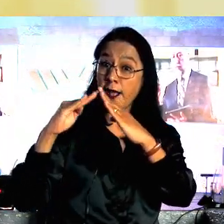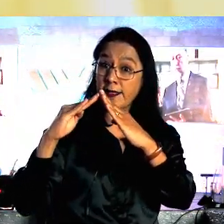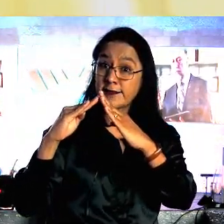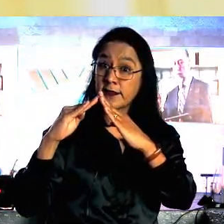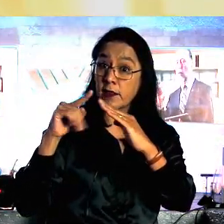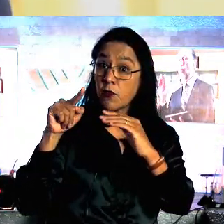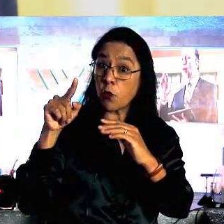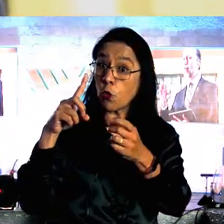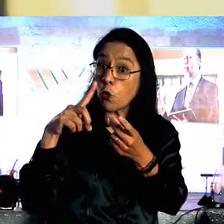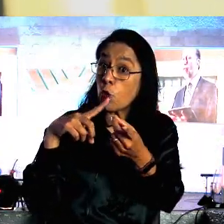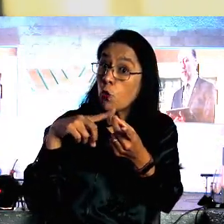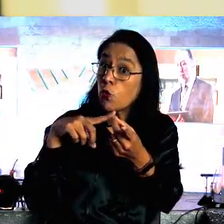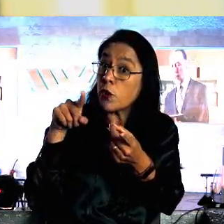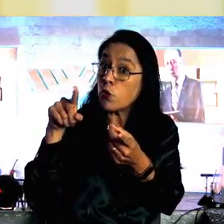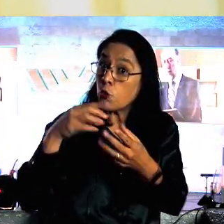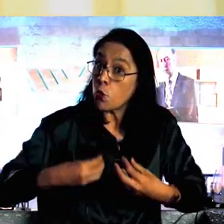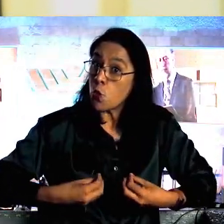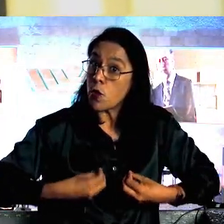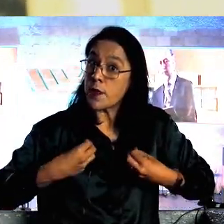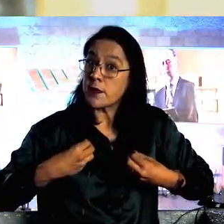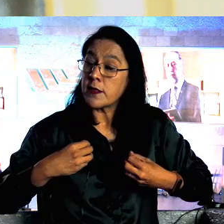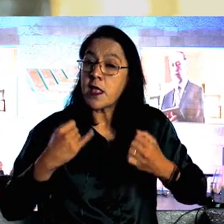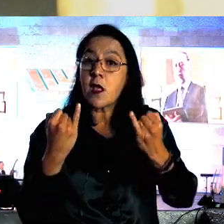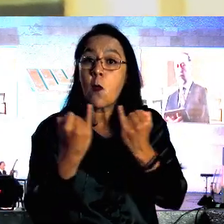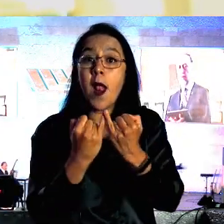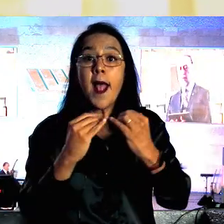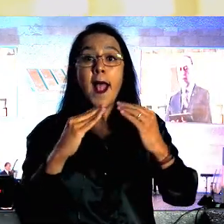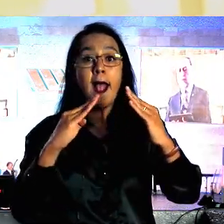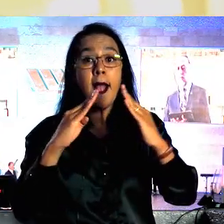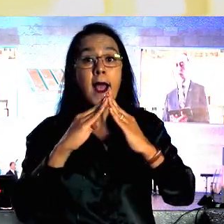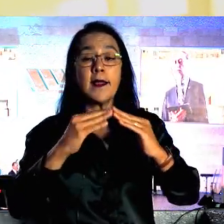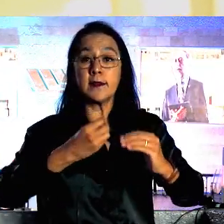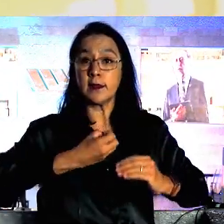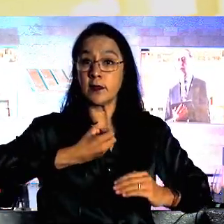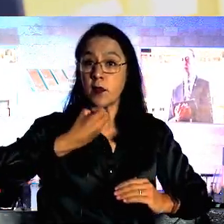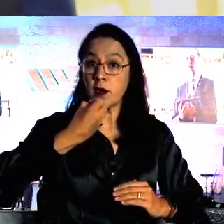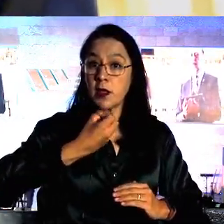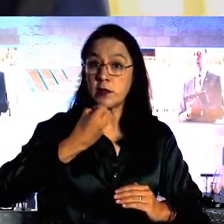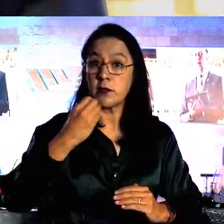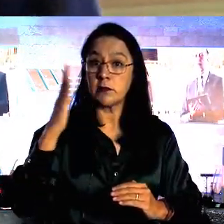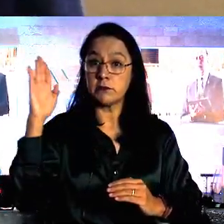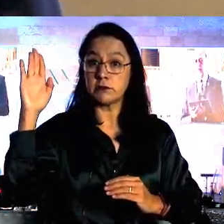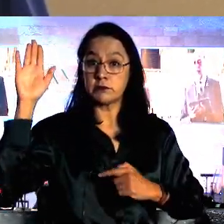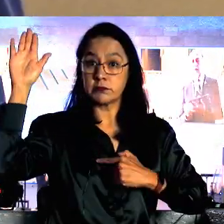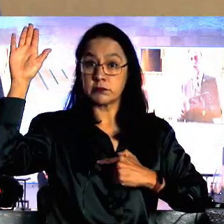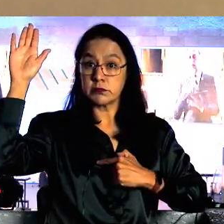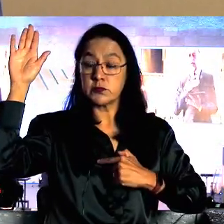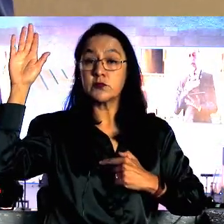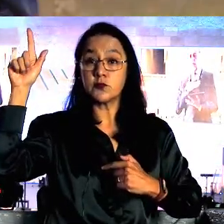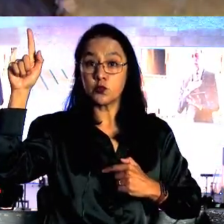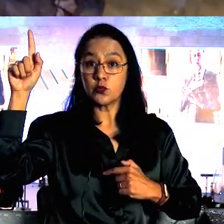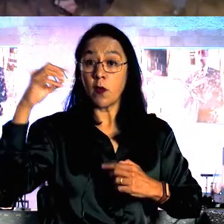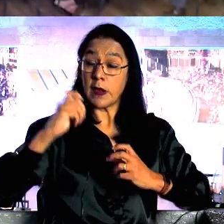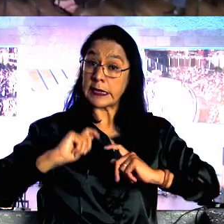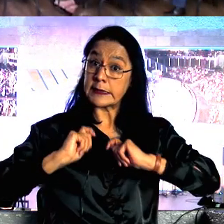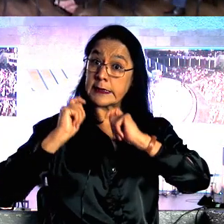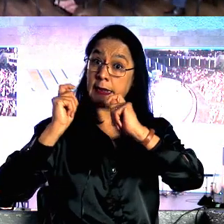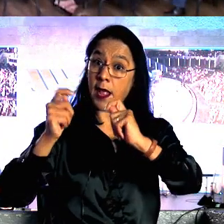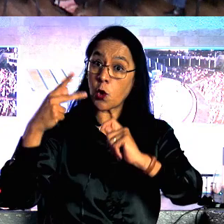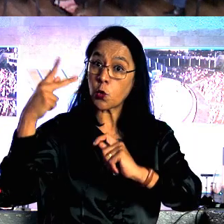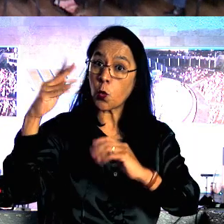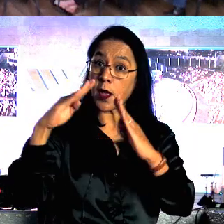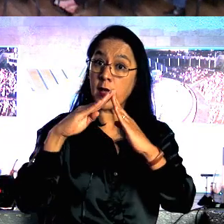como casa de oración a Dios? ¿Cuántos aquí se la han ofrecido? Los mexicanos somos muy